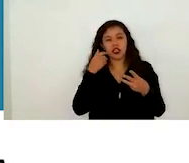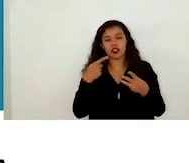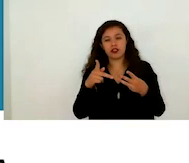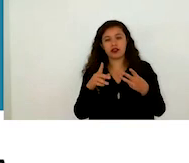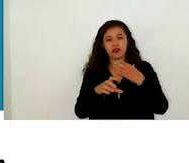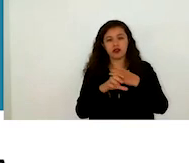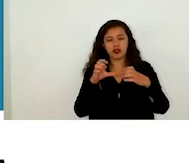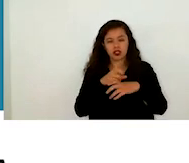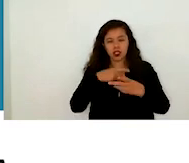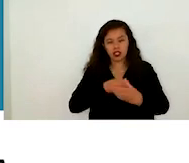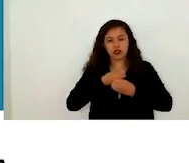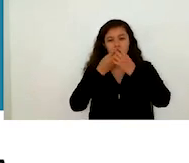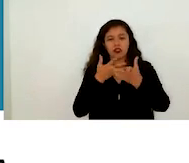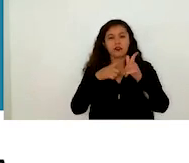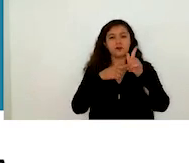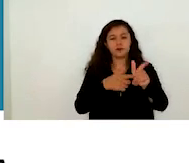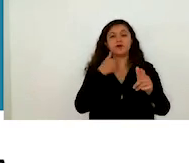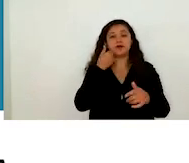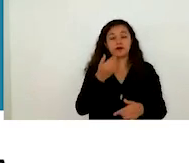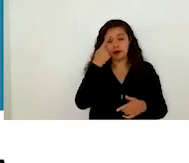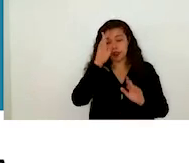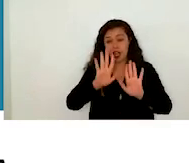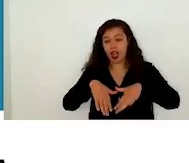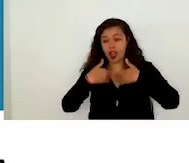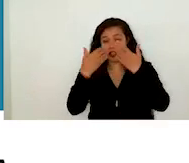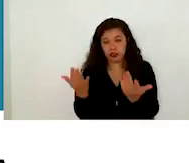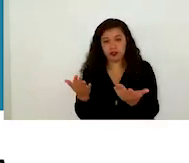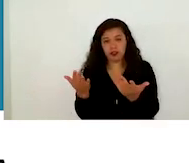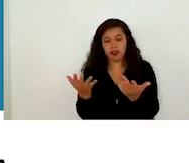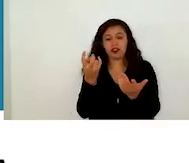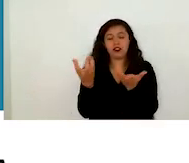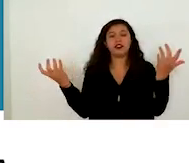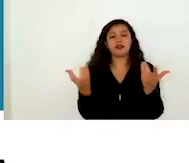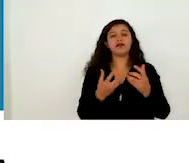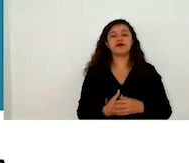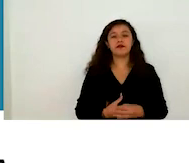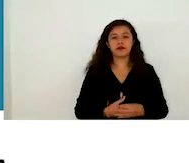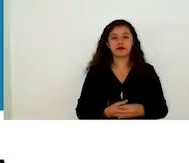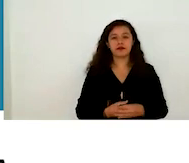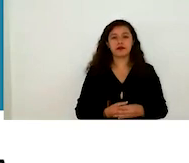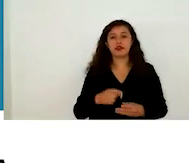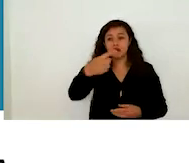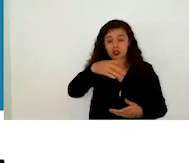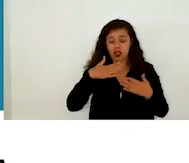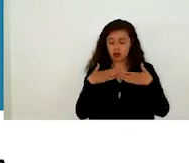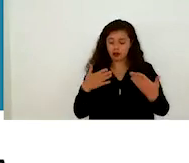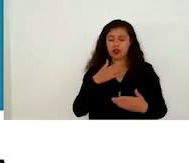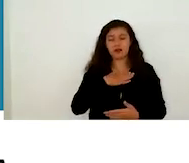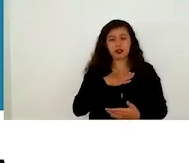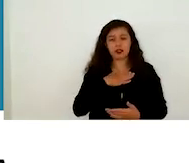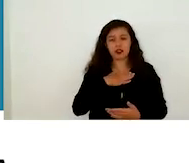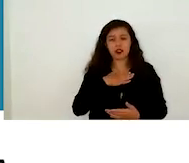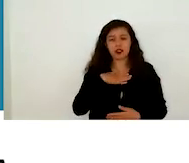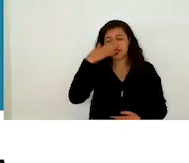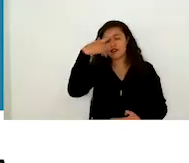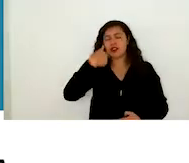y expresar esa motivación hacia afuera hagamos esto que contiene 1000 y sabes que son